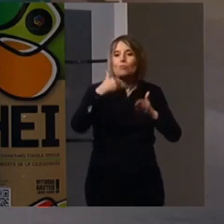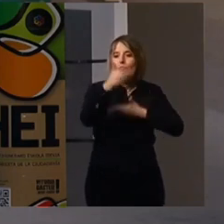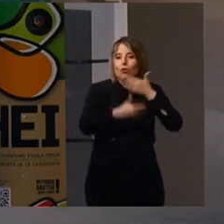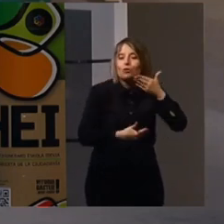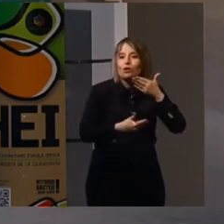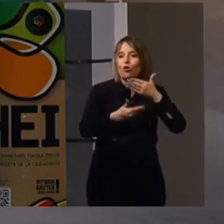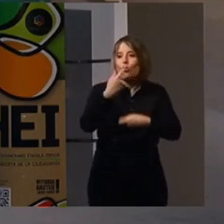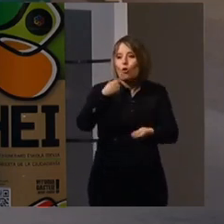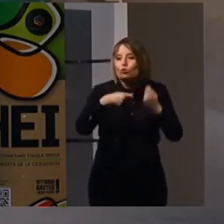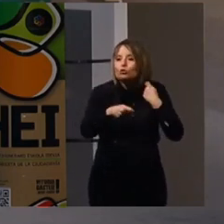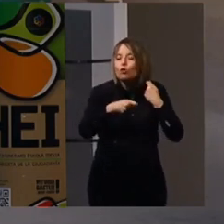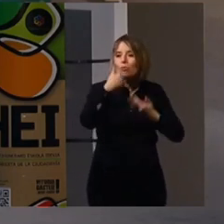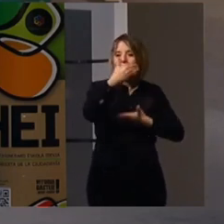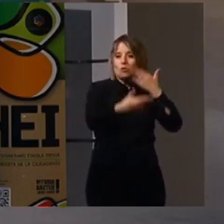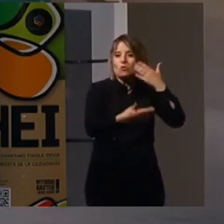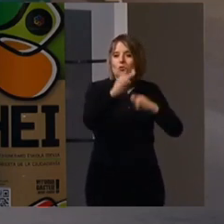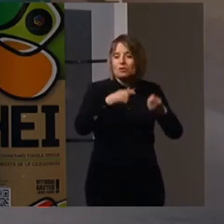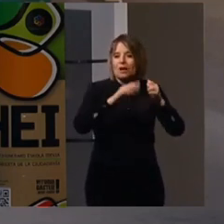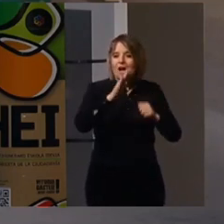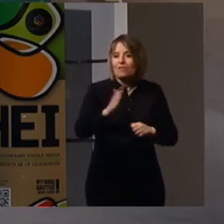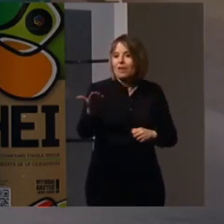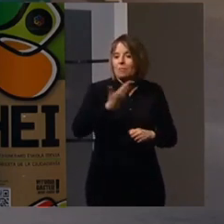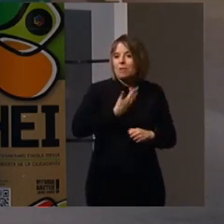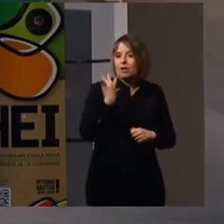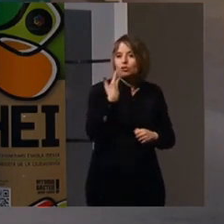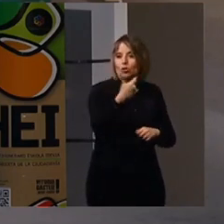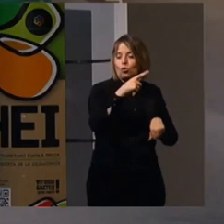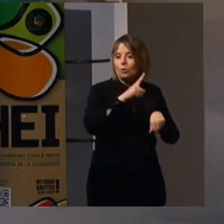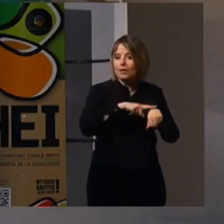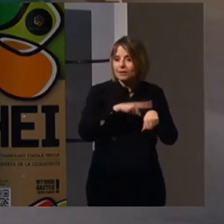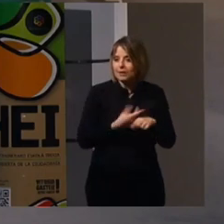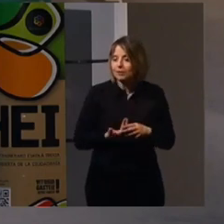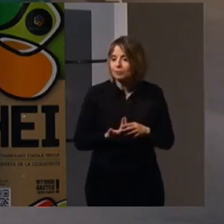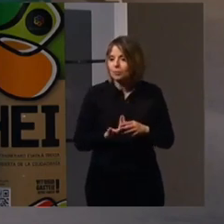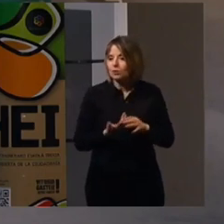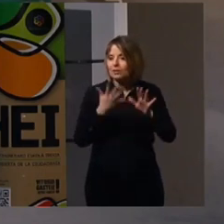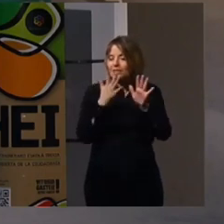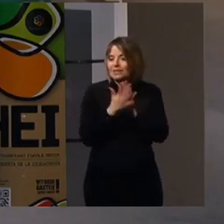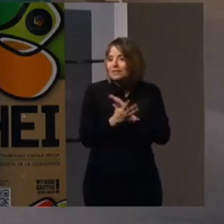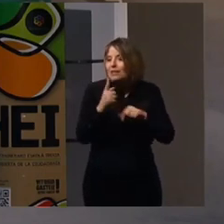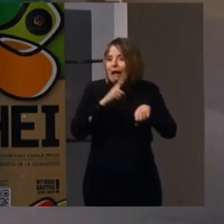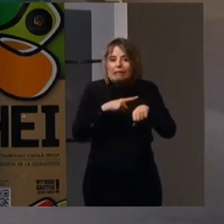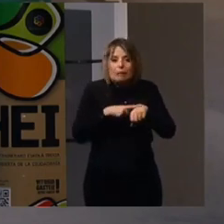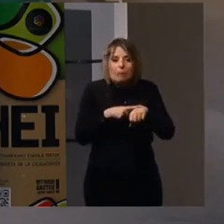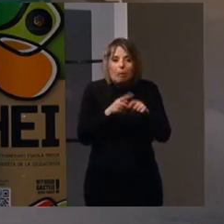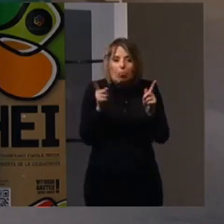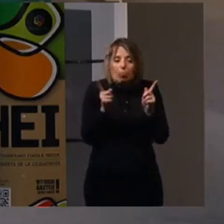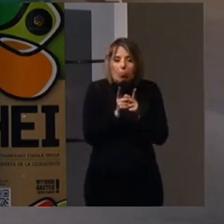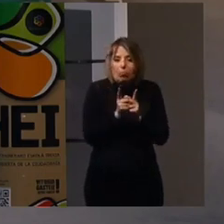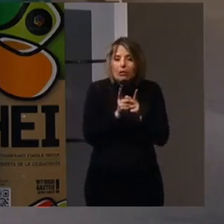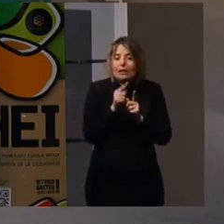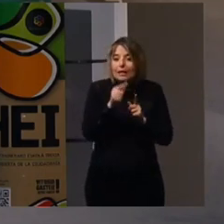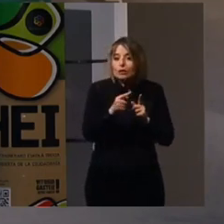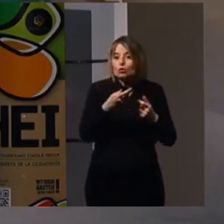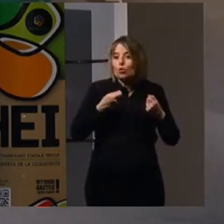producción y de consumo al final nos carcome, nos quita absolutamente todo el tiempo que tenemos, ¿no? O nos deja unas migajas de tiempo, y esta rueda de